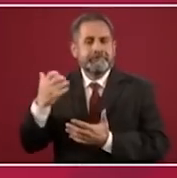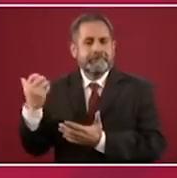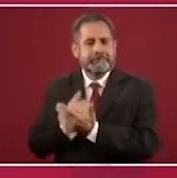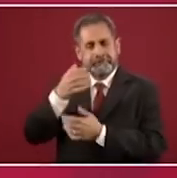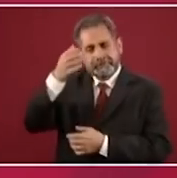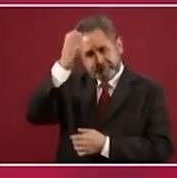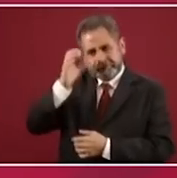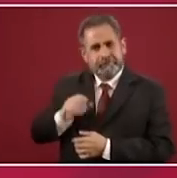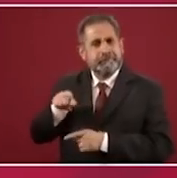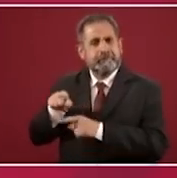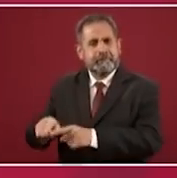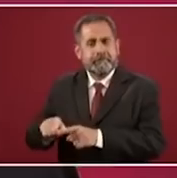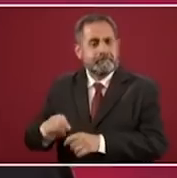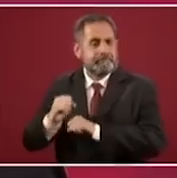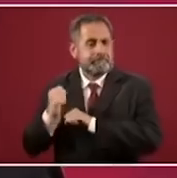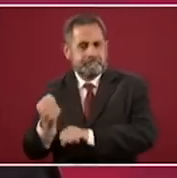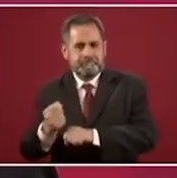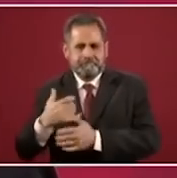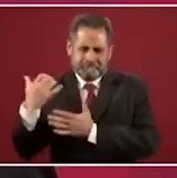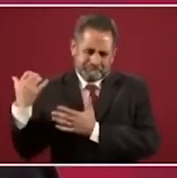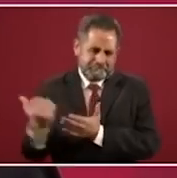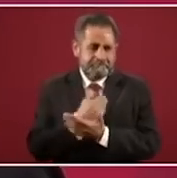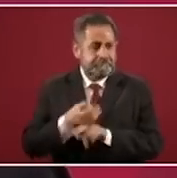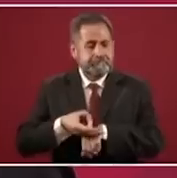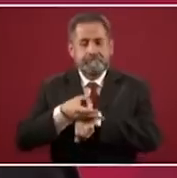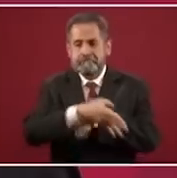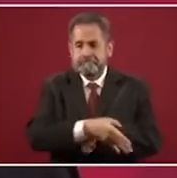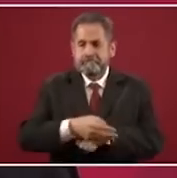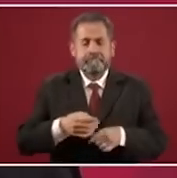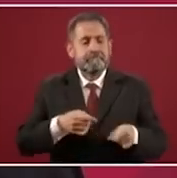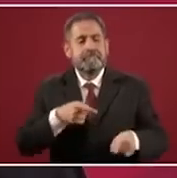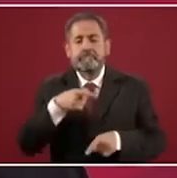Culiacán en la del Caribe, le quitó lo invicto